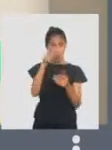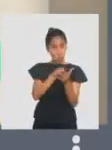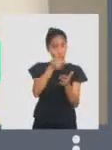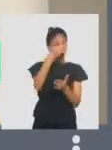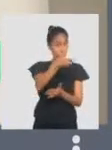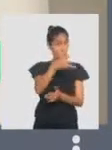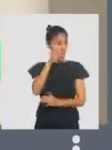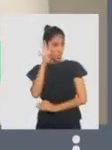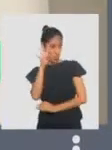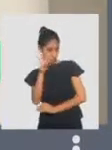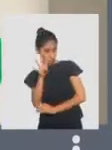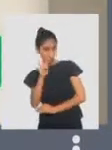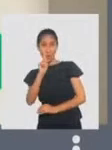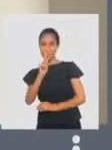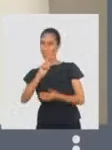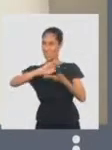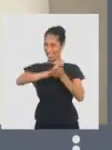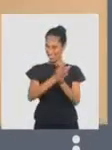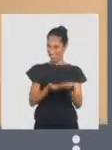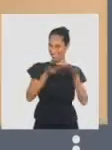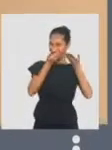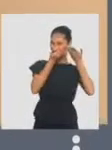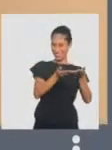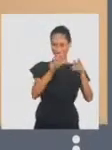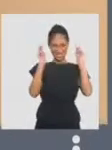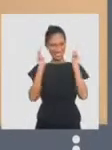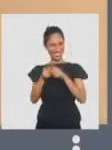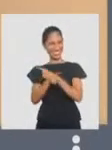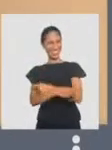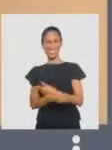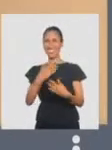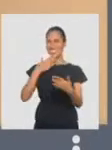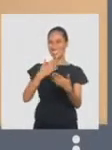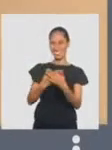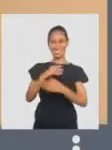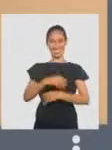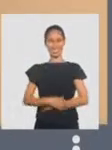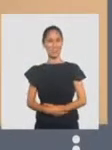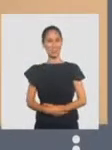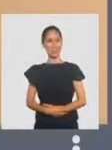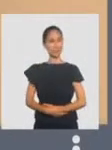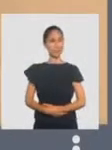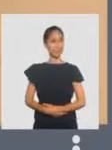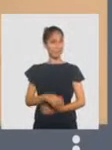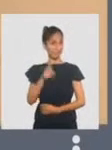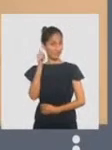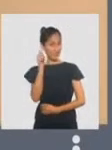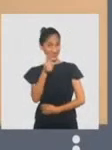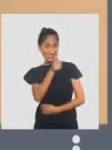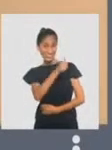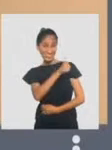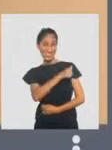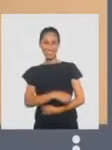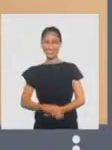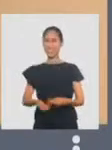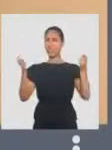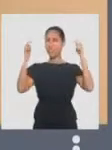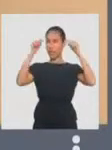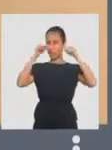Buy 4 and get 1 for free. It's correct. Thanks.